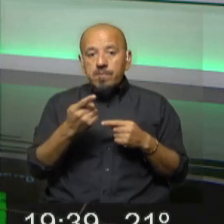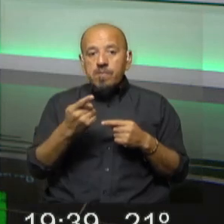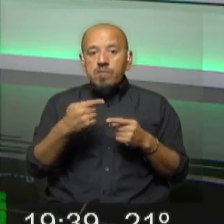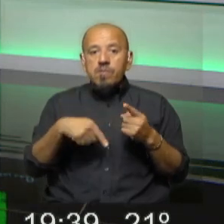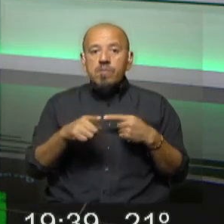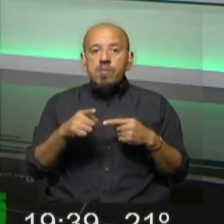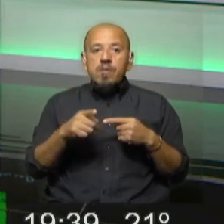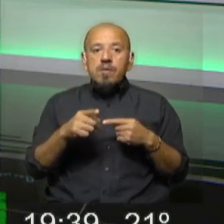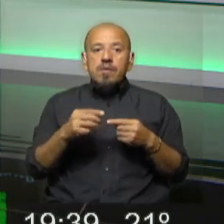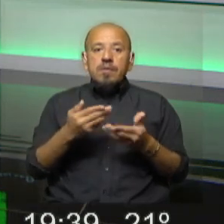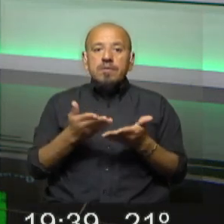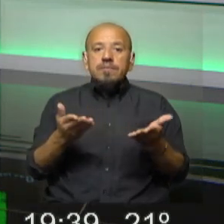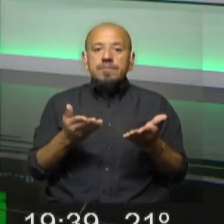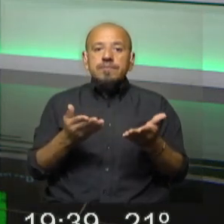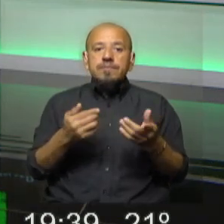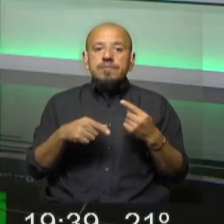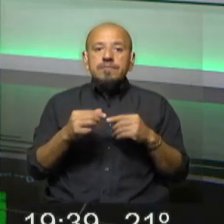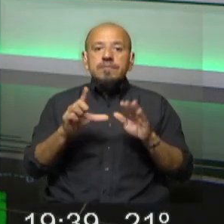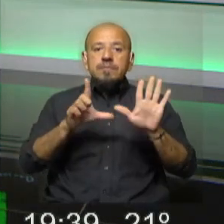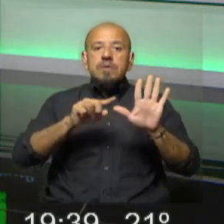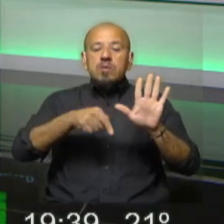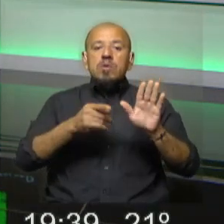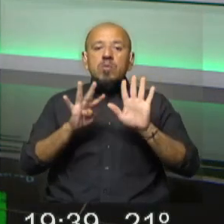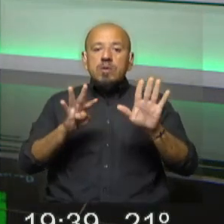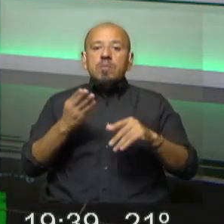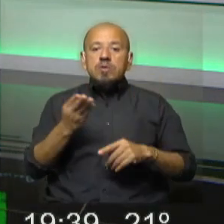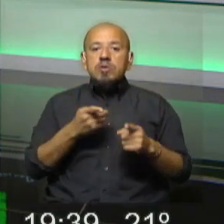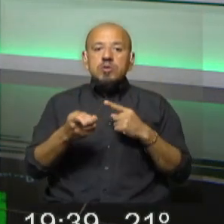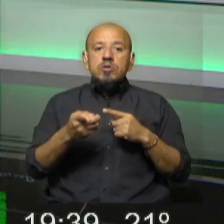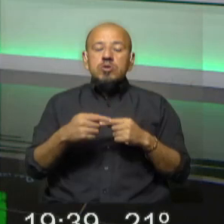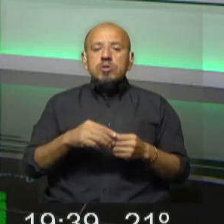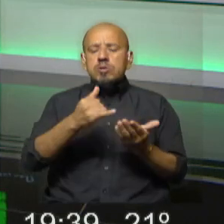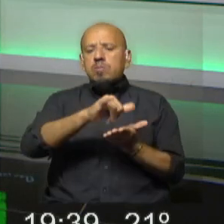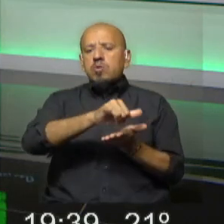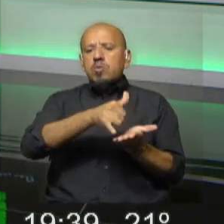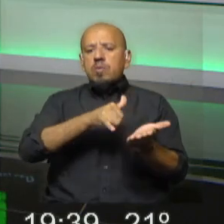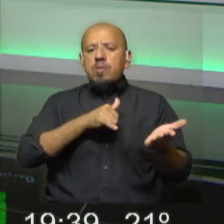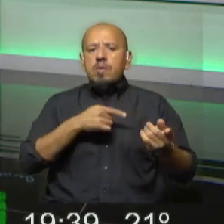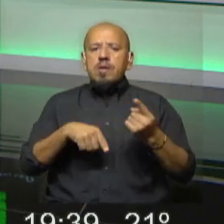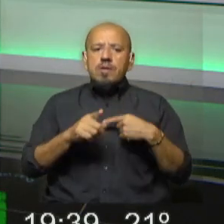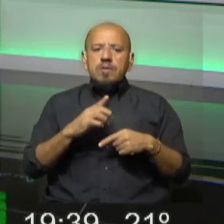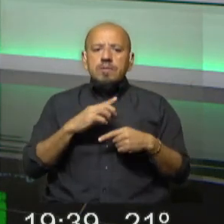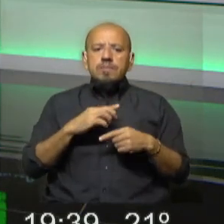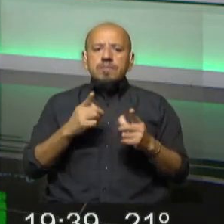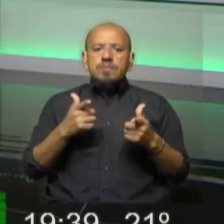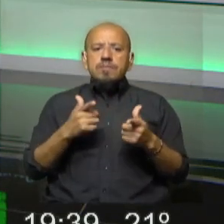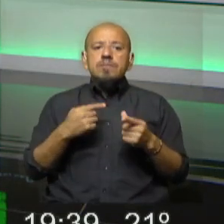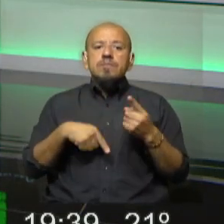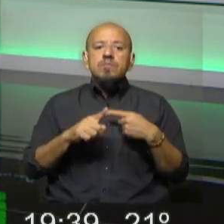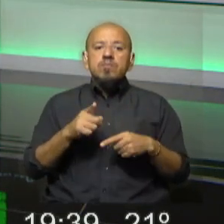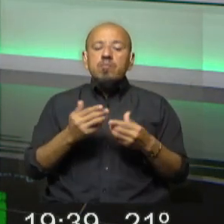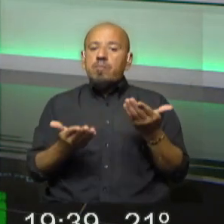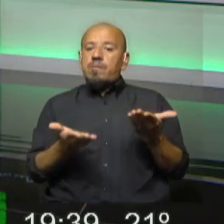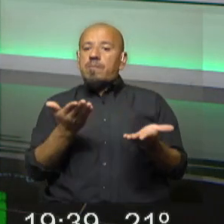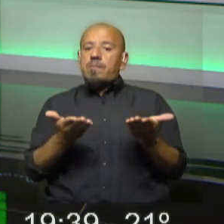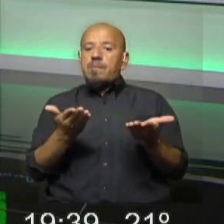de desempleo para lo que fue el año. Este es el 7,9 que mencionamos. Esta es la tasa promedio, sin distinguir, sin ningún tipo de criterios, pero la